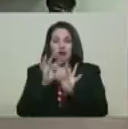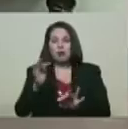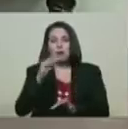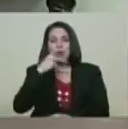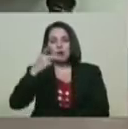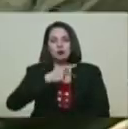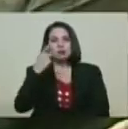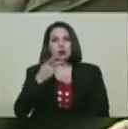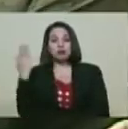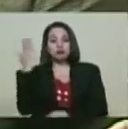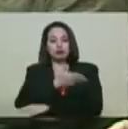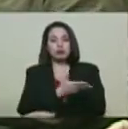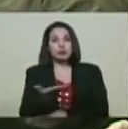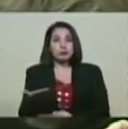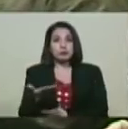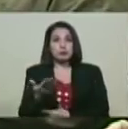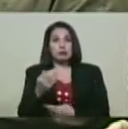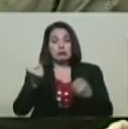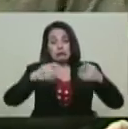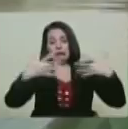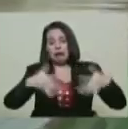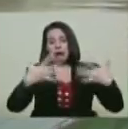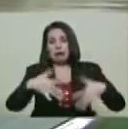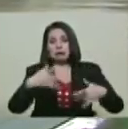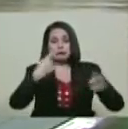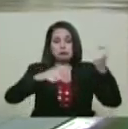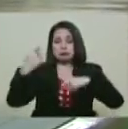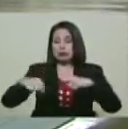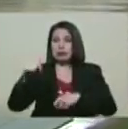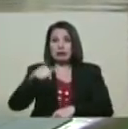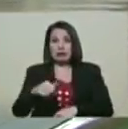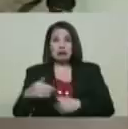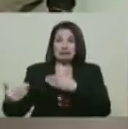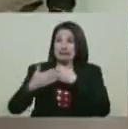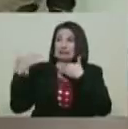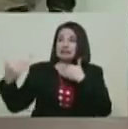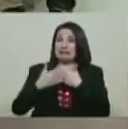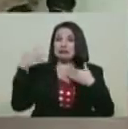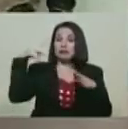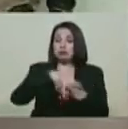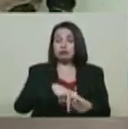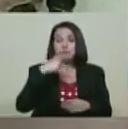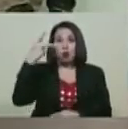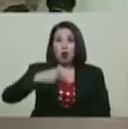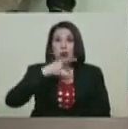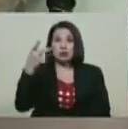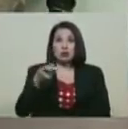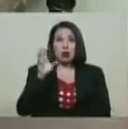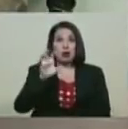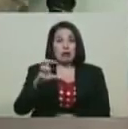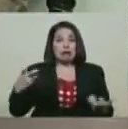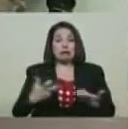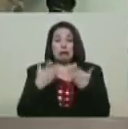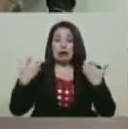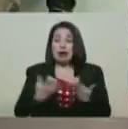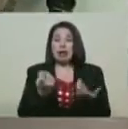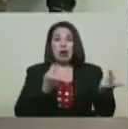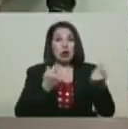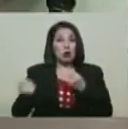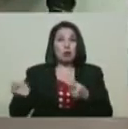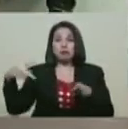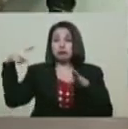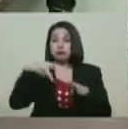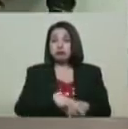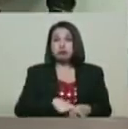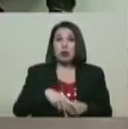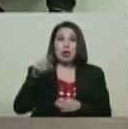políticas, superinflados, para hacer daño político al país, para hacerle guerra económica al país.